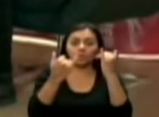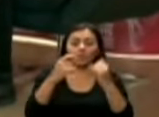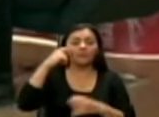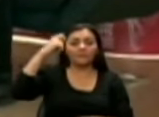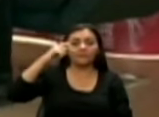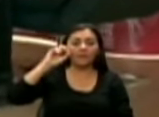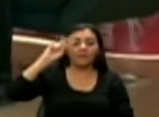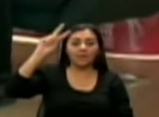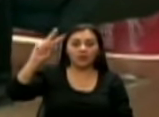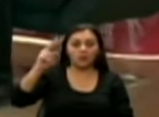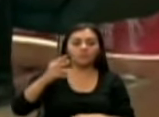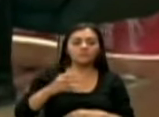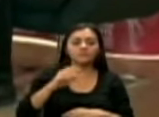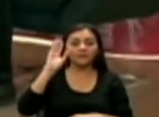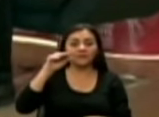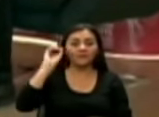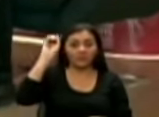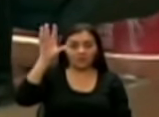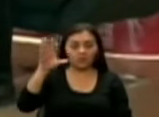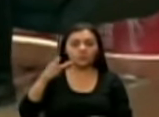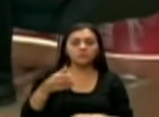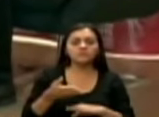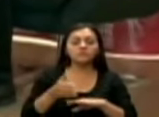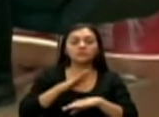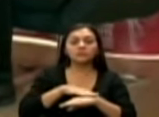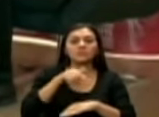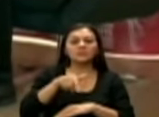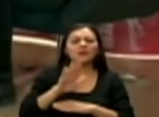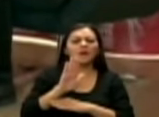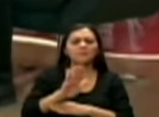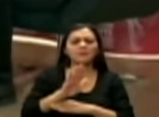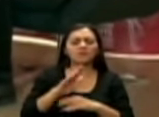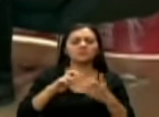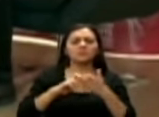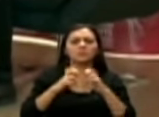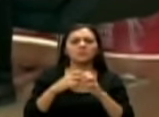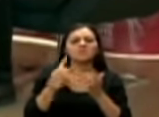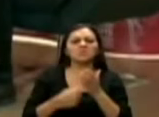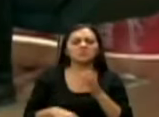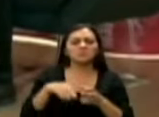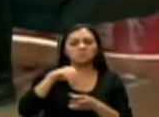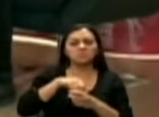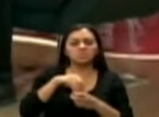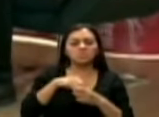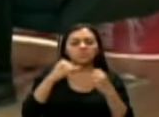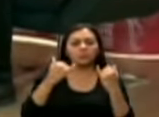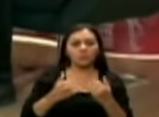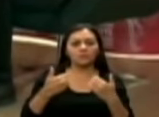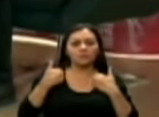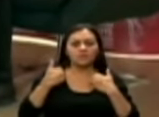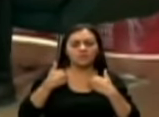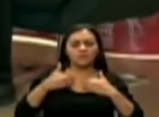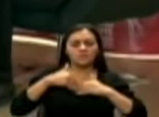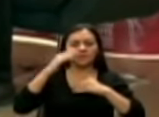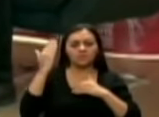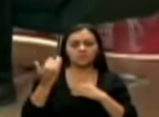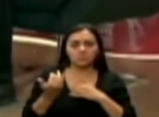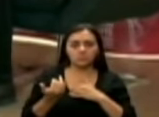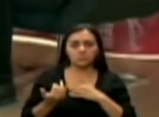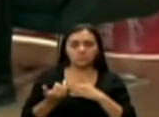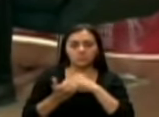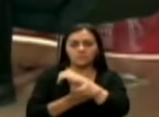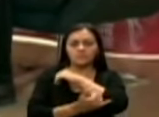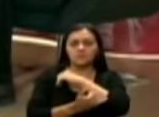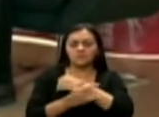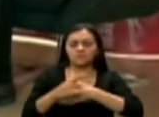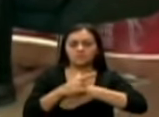video justamente para hablar de las amenazas que están viviendo y que están enfrentando en este momento los